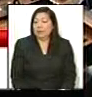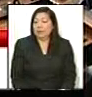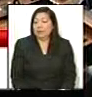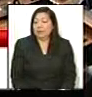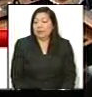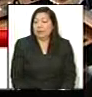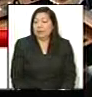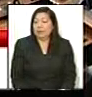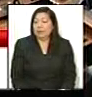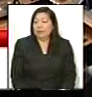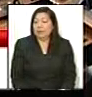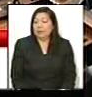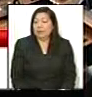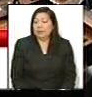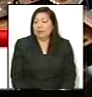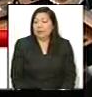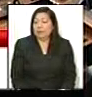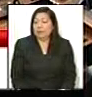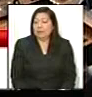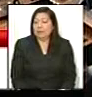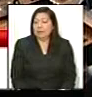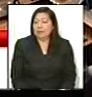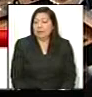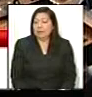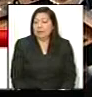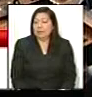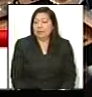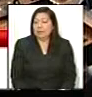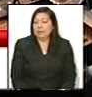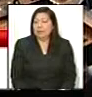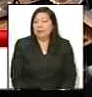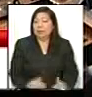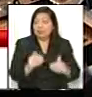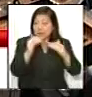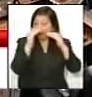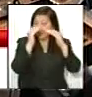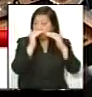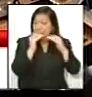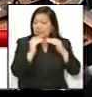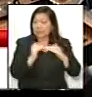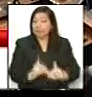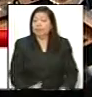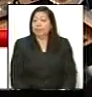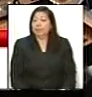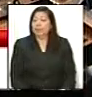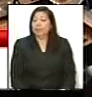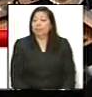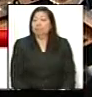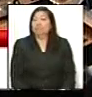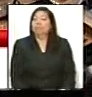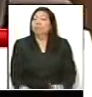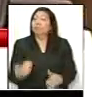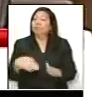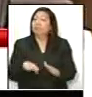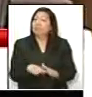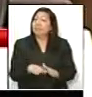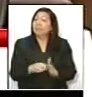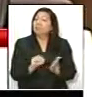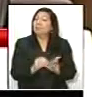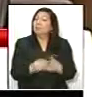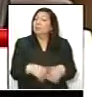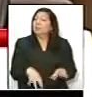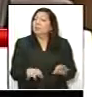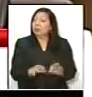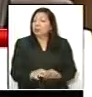Recién llega, pues. Muy bien. Congresistas, el orden que se ha propuesto en el debate incluye la